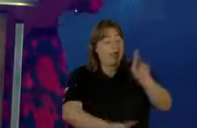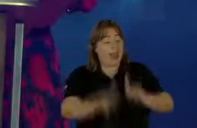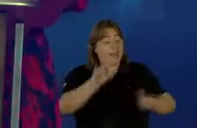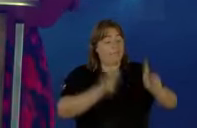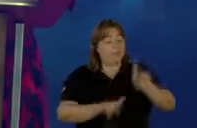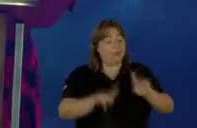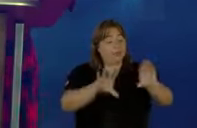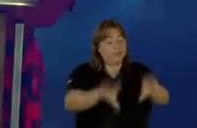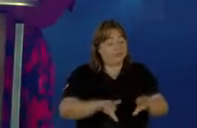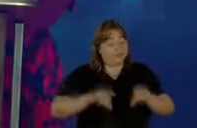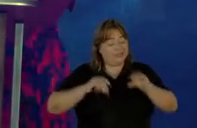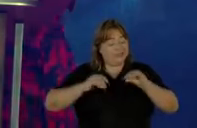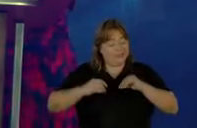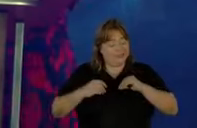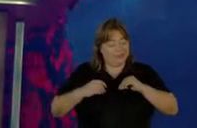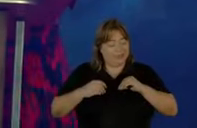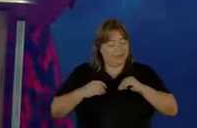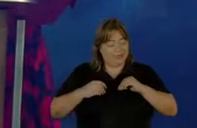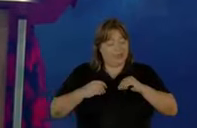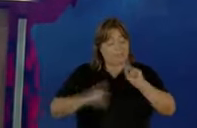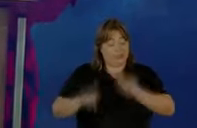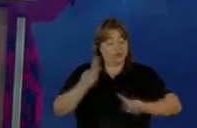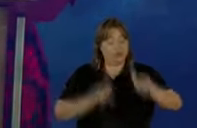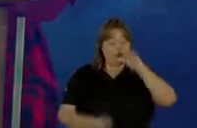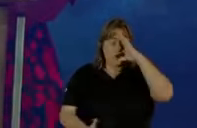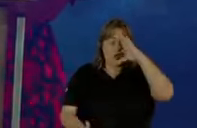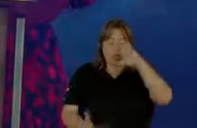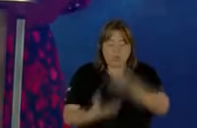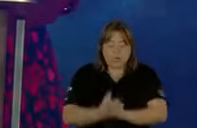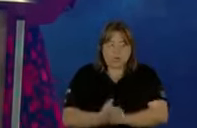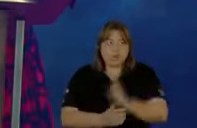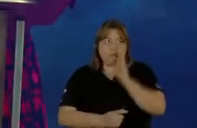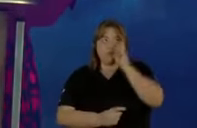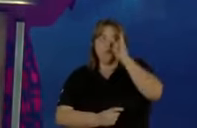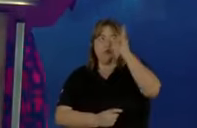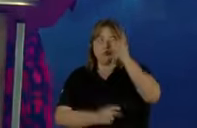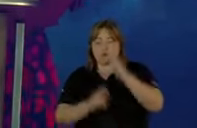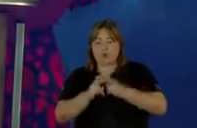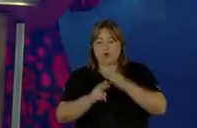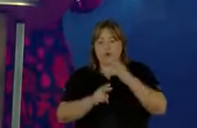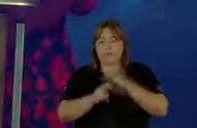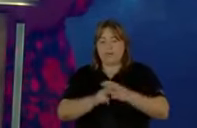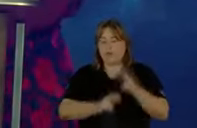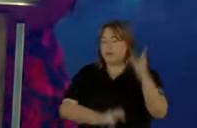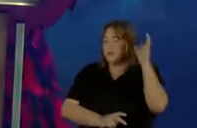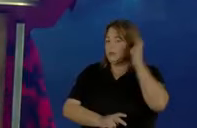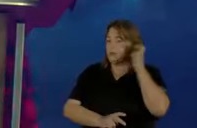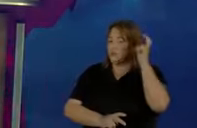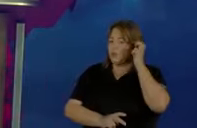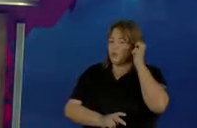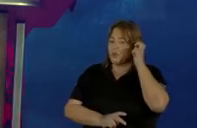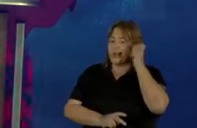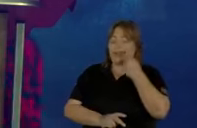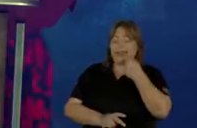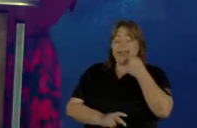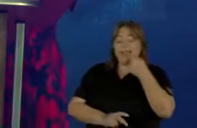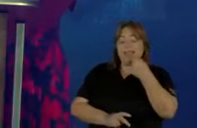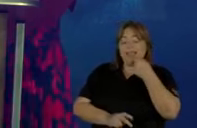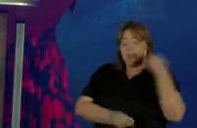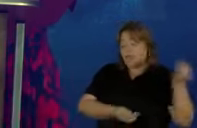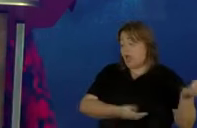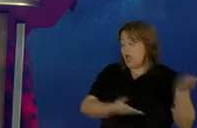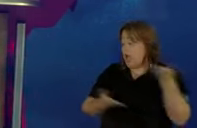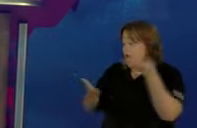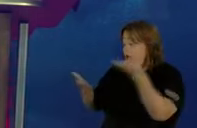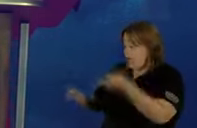recibieron, a los que creen en su nombre, escuche bien, les dio potestad de